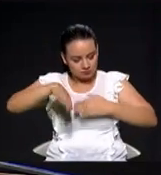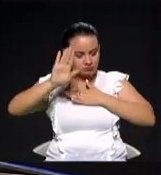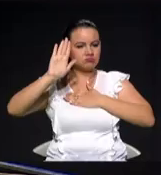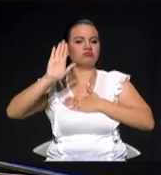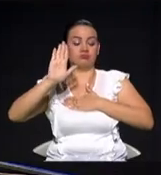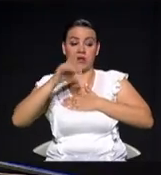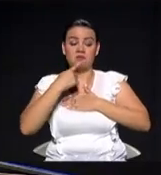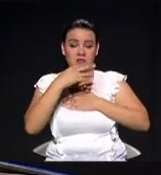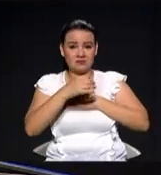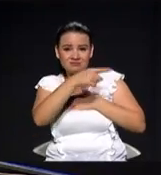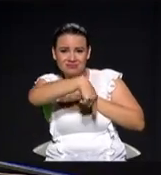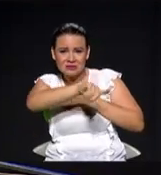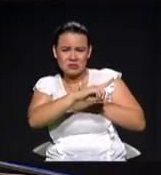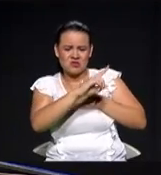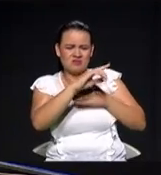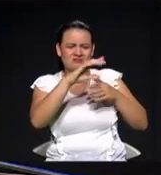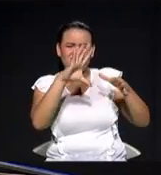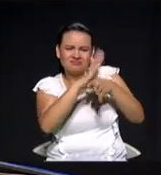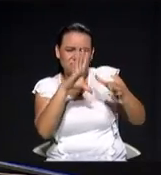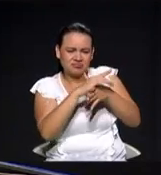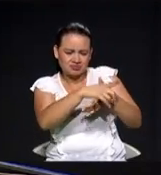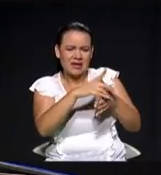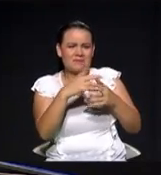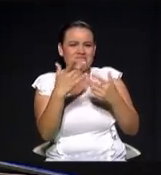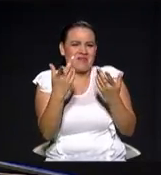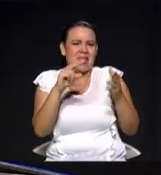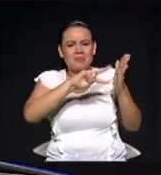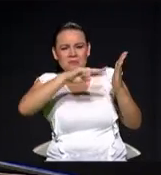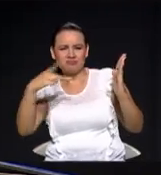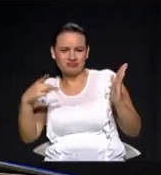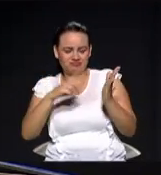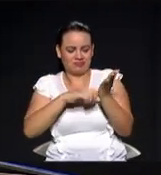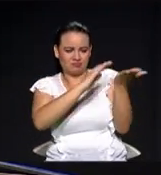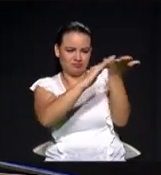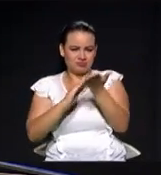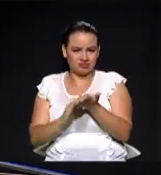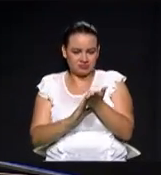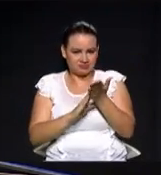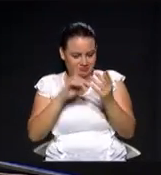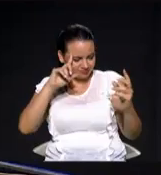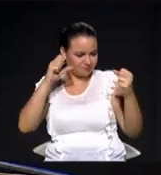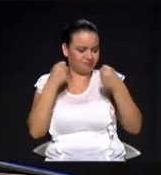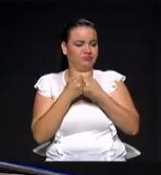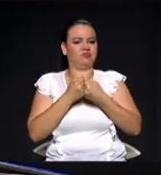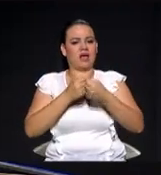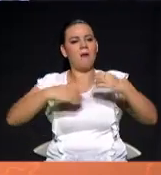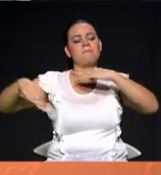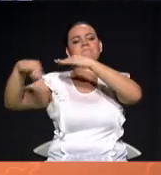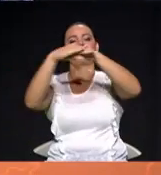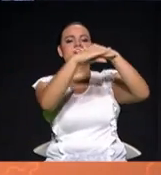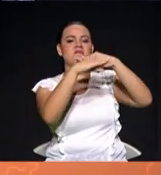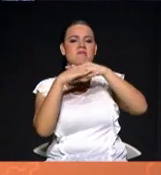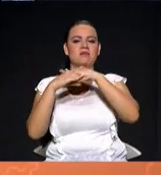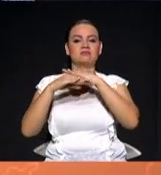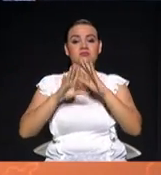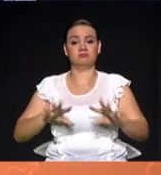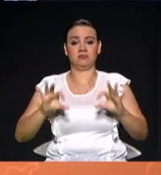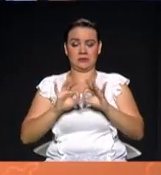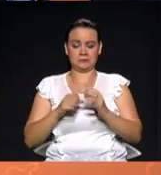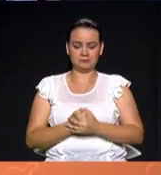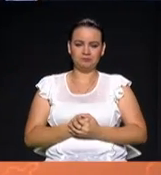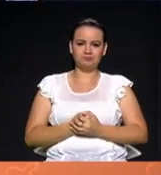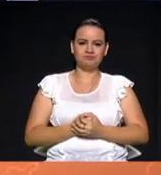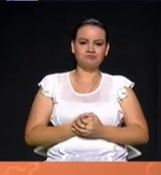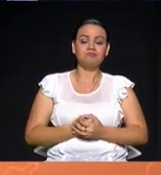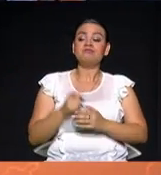tecnologías para que no me tiene dentro de ustedes y traemos todos juntos en igualdad de condiciones candidato alfredo ramos